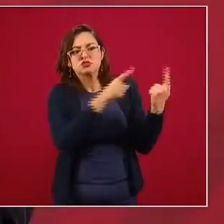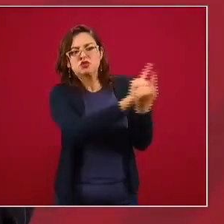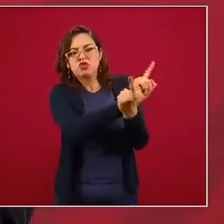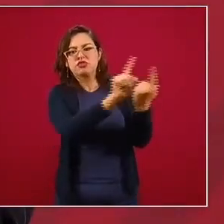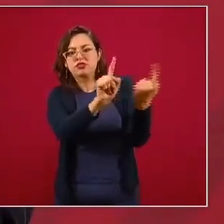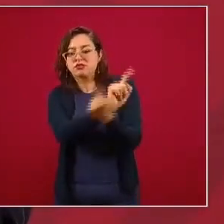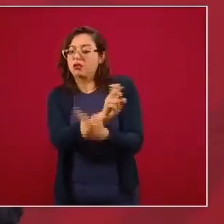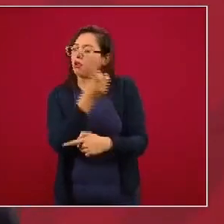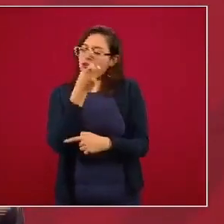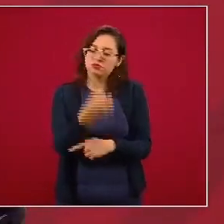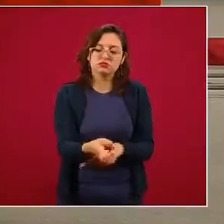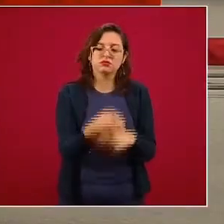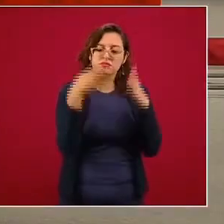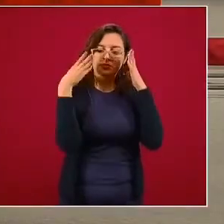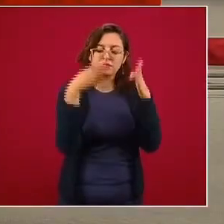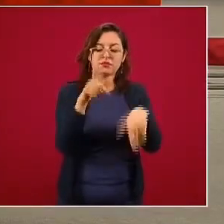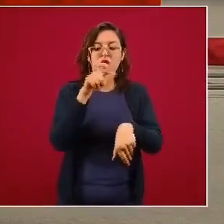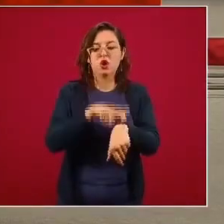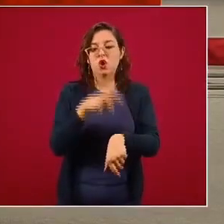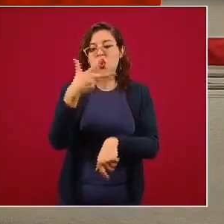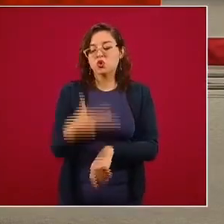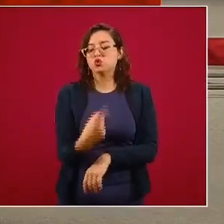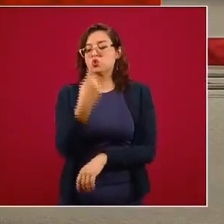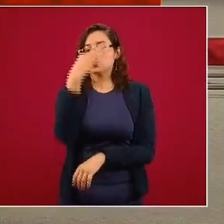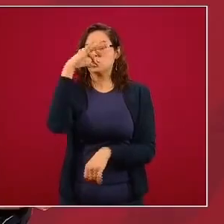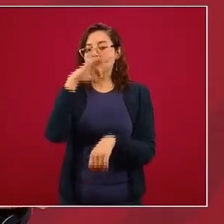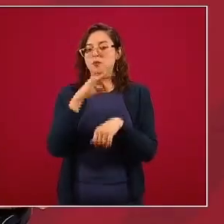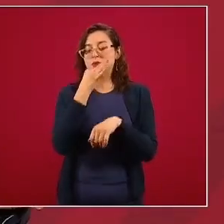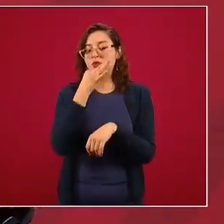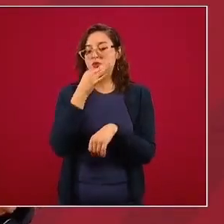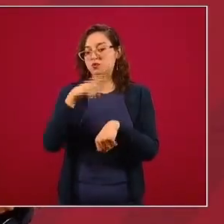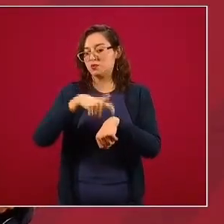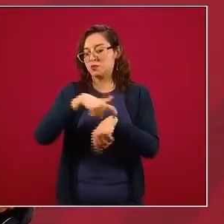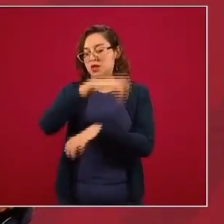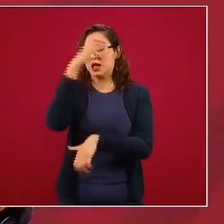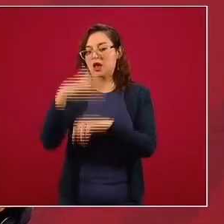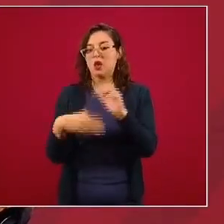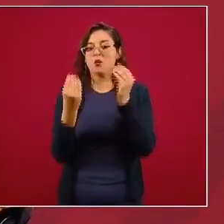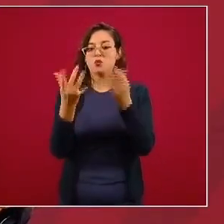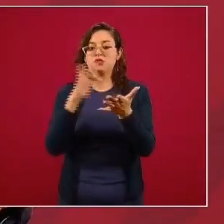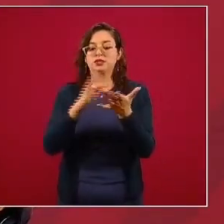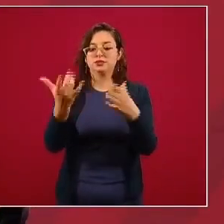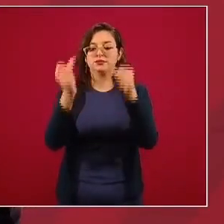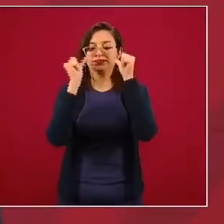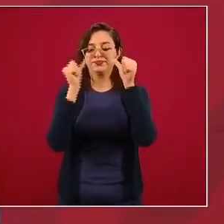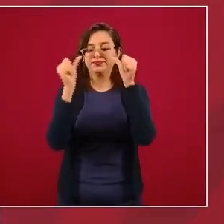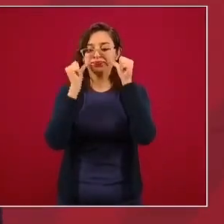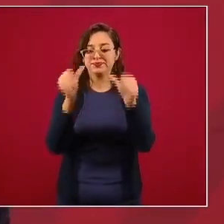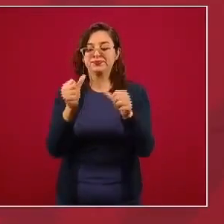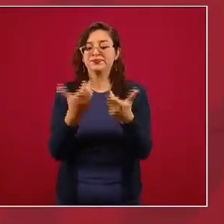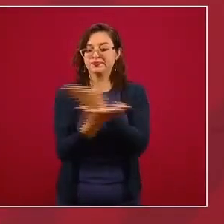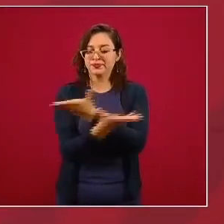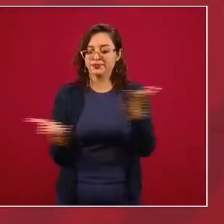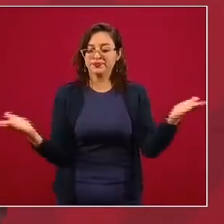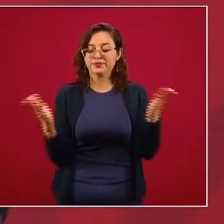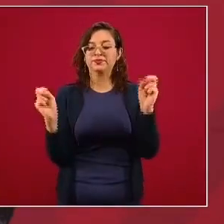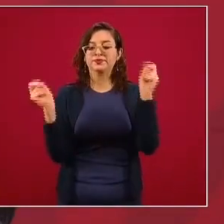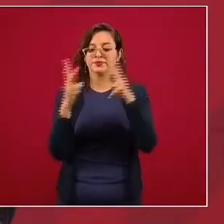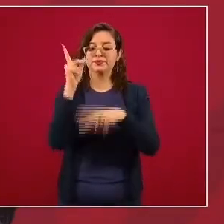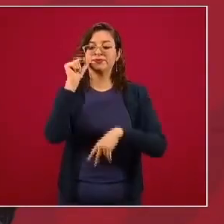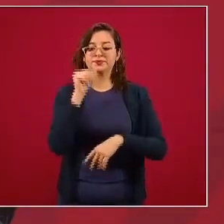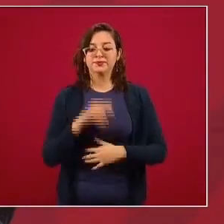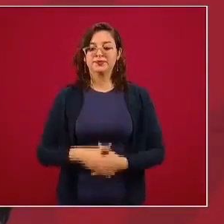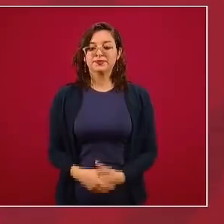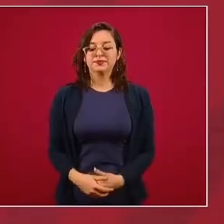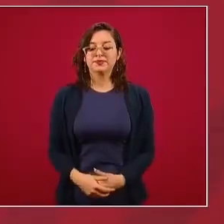desde el inicio. Son las 20:01. Aquí se nos acabó el tiempo. Muchas gracias por la atención, todas ustedes, y nos vemos